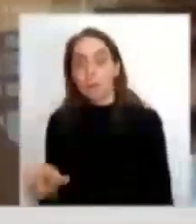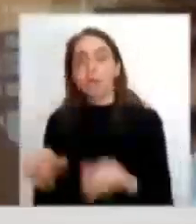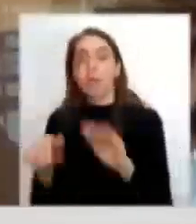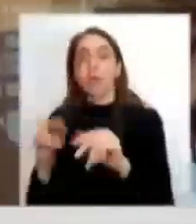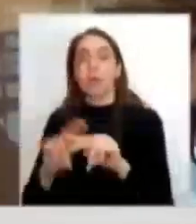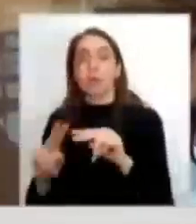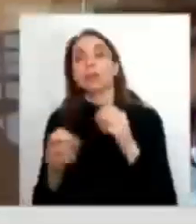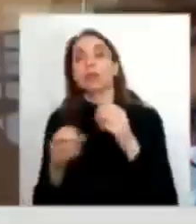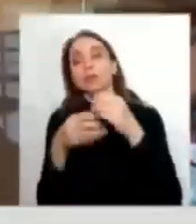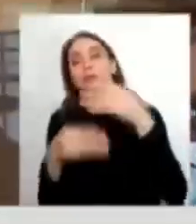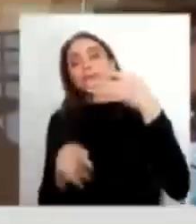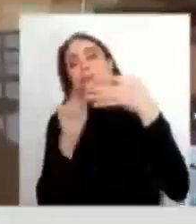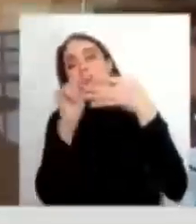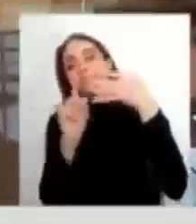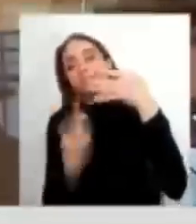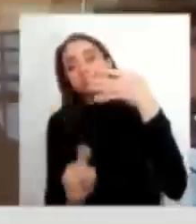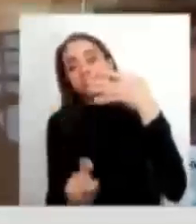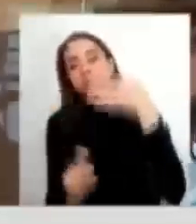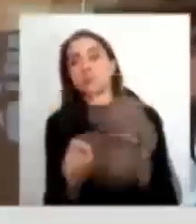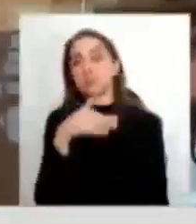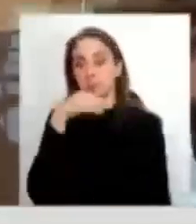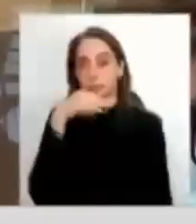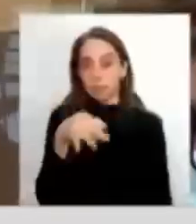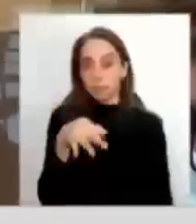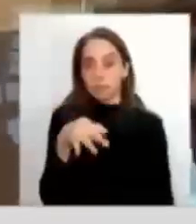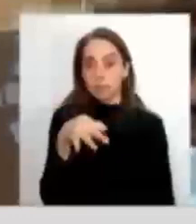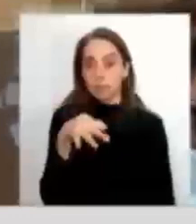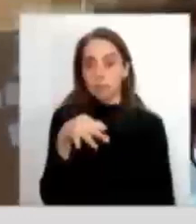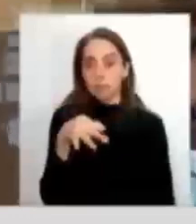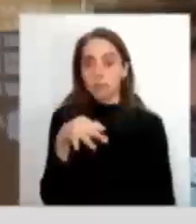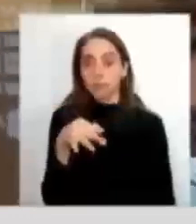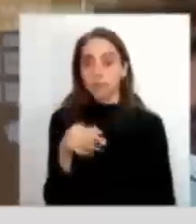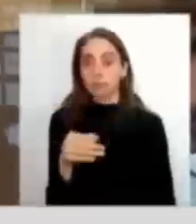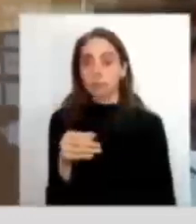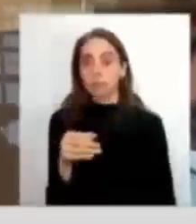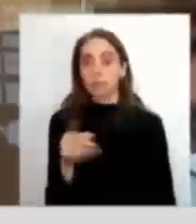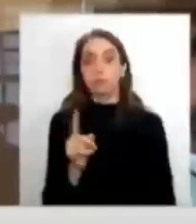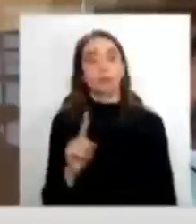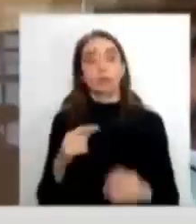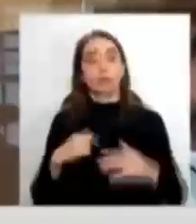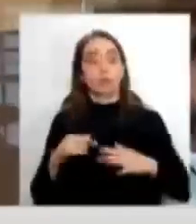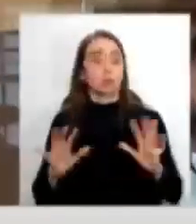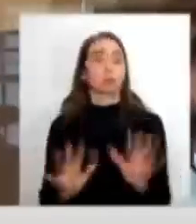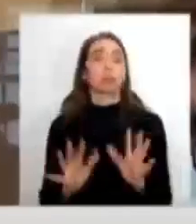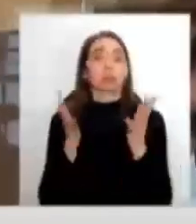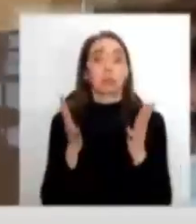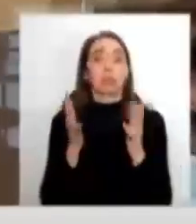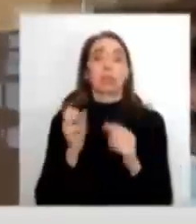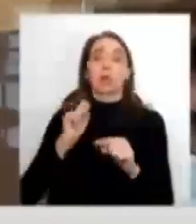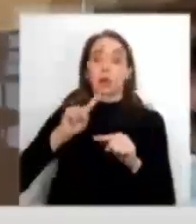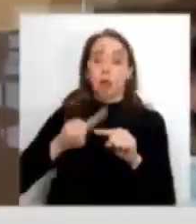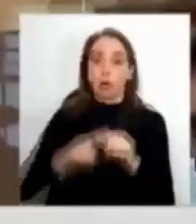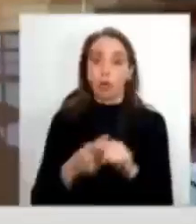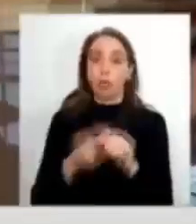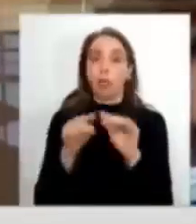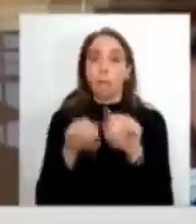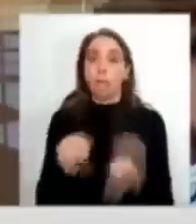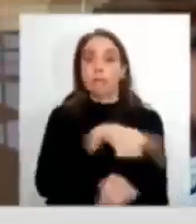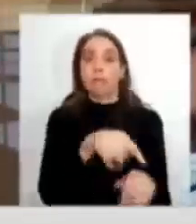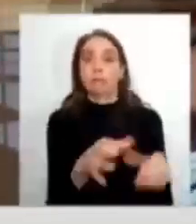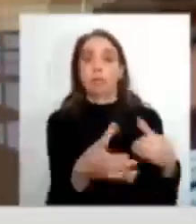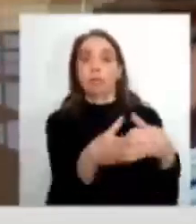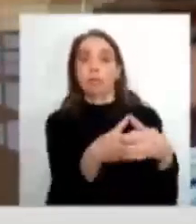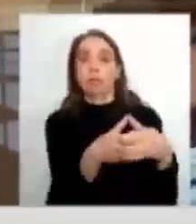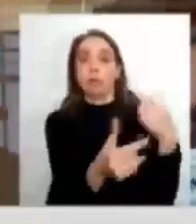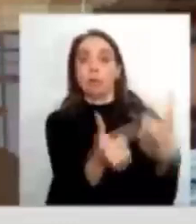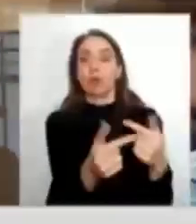presente que no deja no no me sorprende que una vez más el mismo sector trata de violar los derechos humanos de